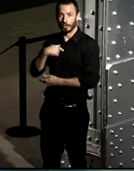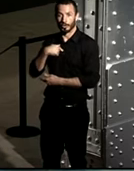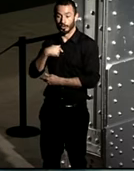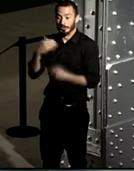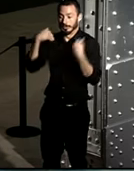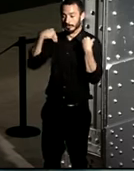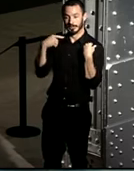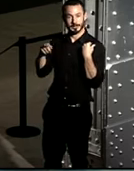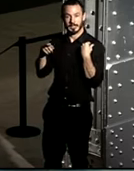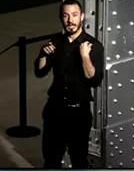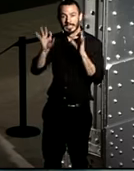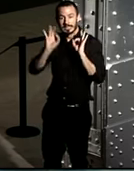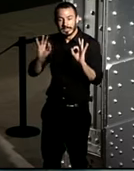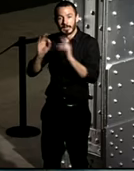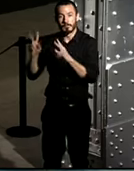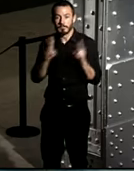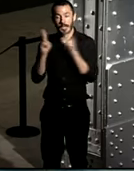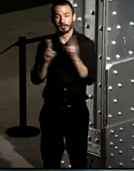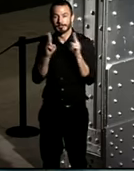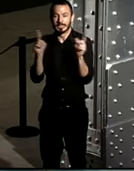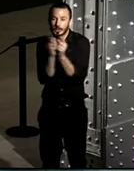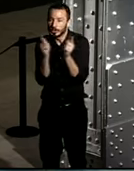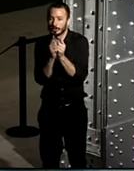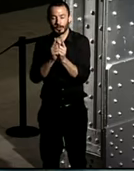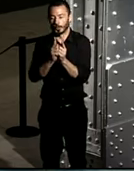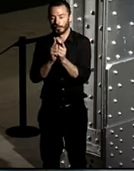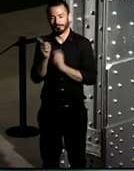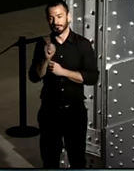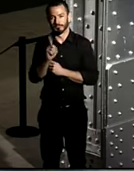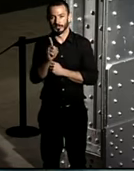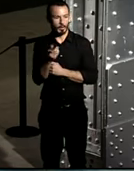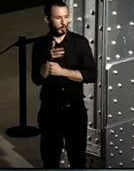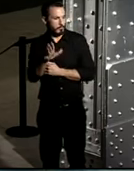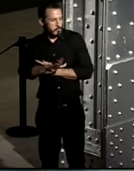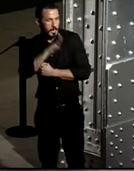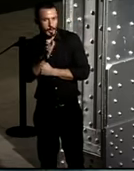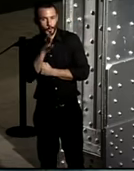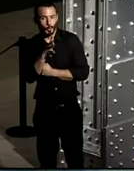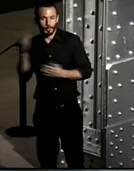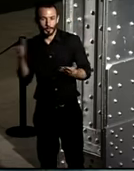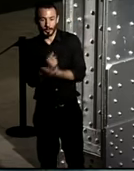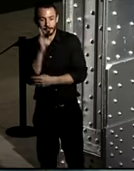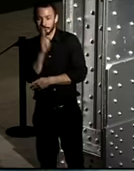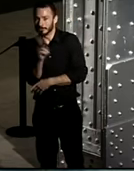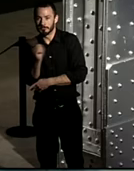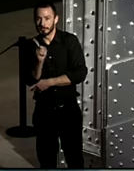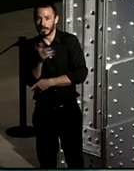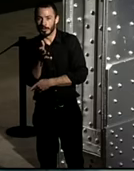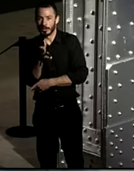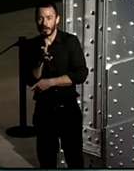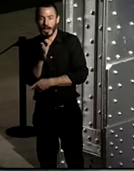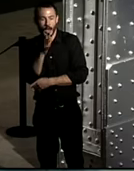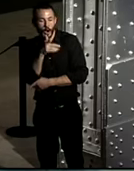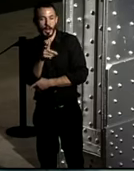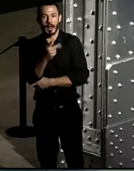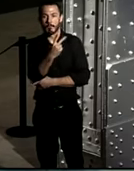hacer microhistorias. Pero es maravilloso porque yo no las he visto todas, pero las que he visto, es curioso que ahora las parejas no te ponen los cuernos